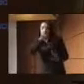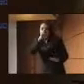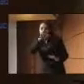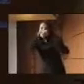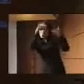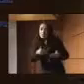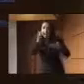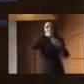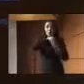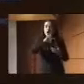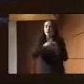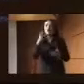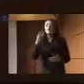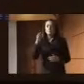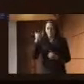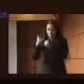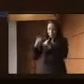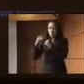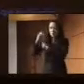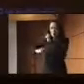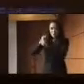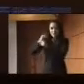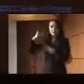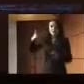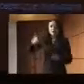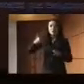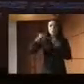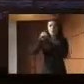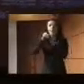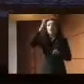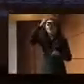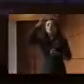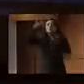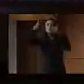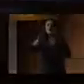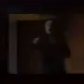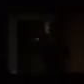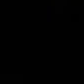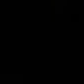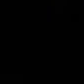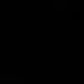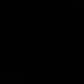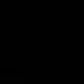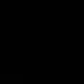los últimos 25 años se ha ido ampliando el concepto y eso probablemente seguirá ocurriendo.